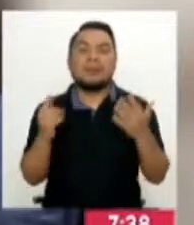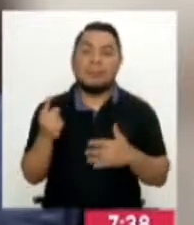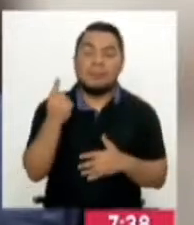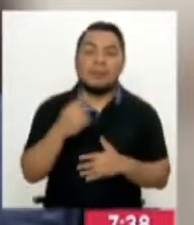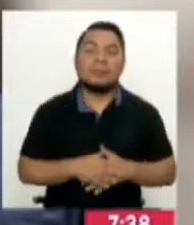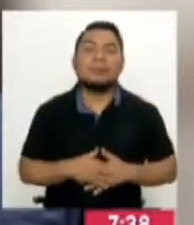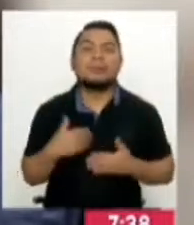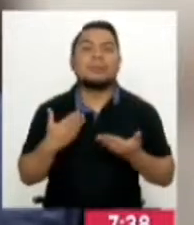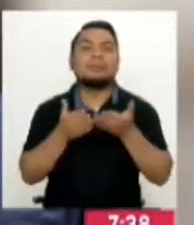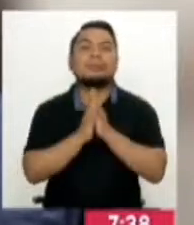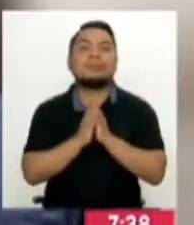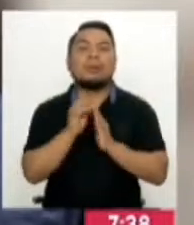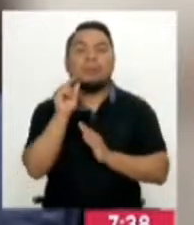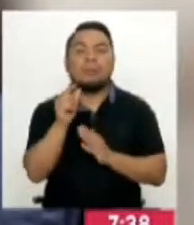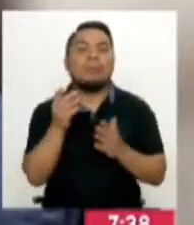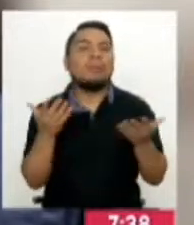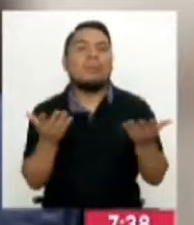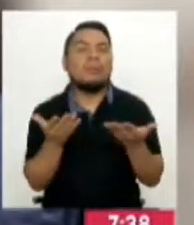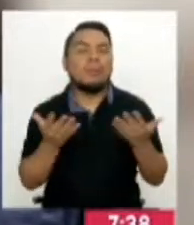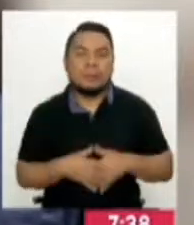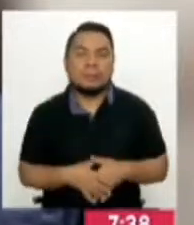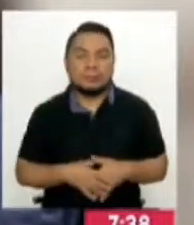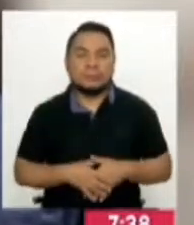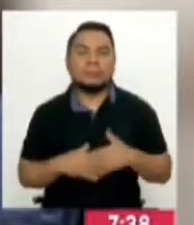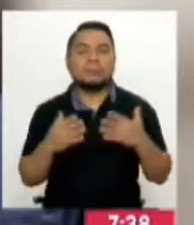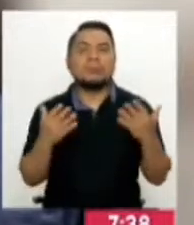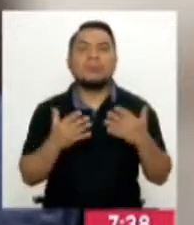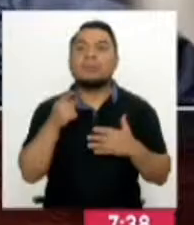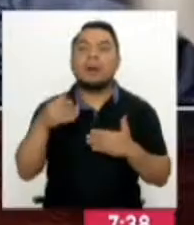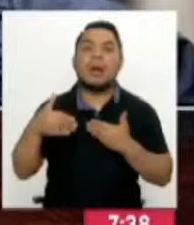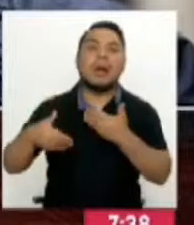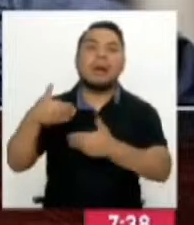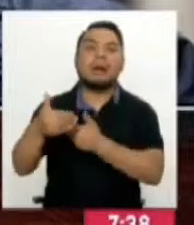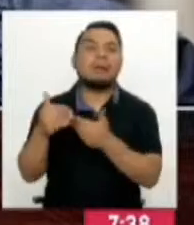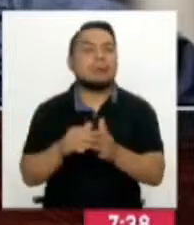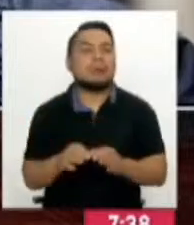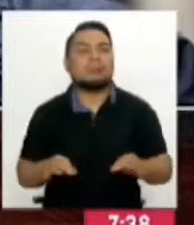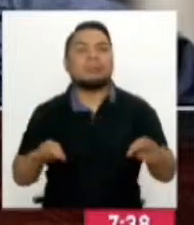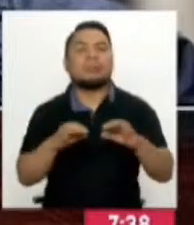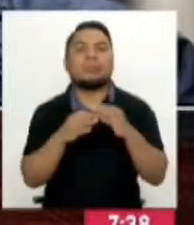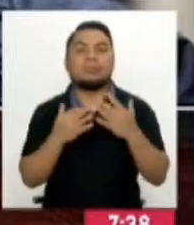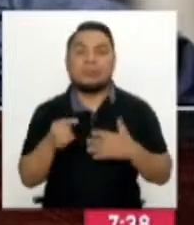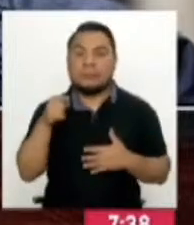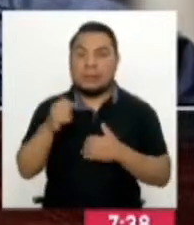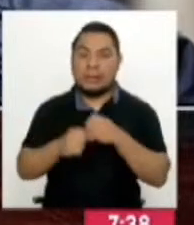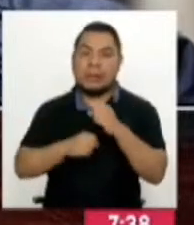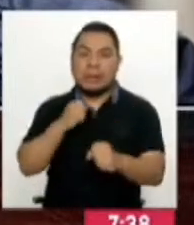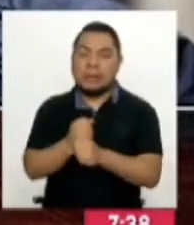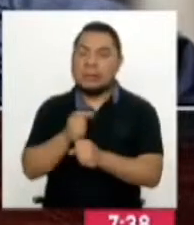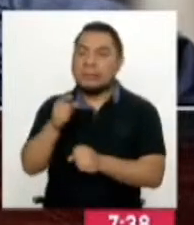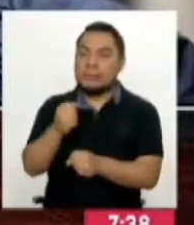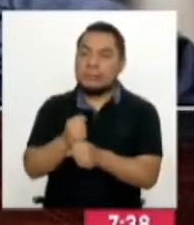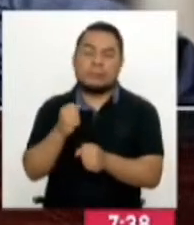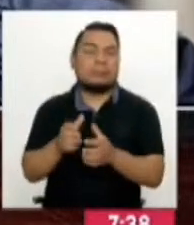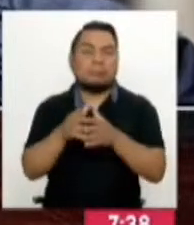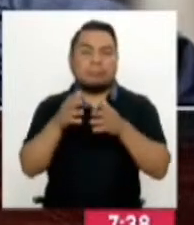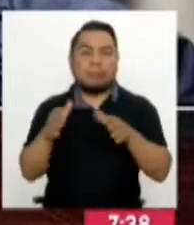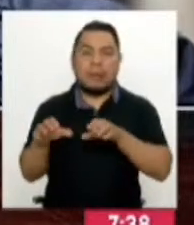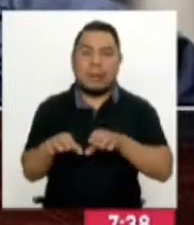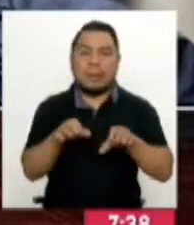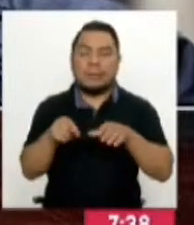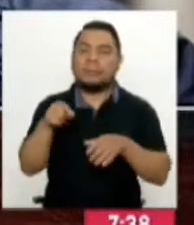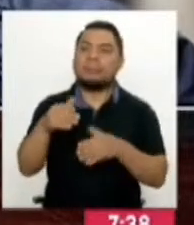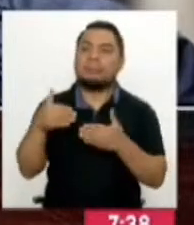principio, pedirle un poco cuáles han sido los avances más significativos en lo que va de este año, de este trabajo intenso que vienen